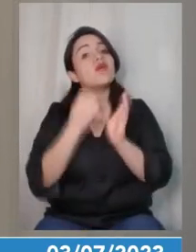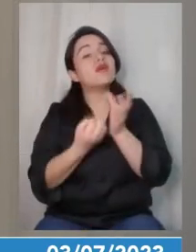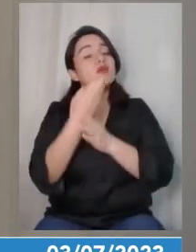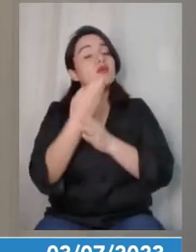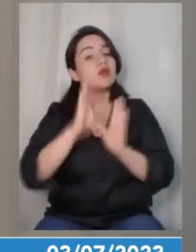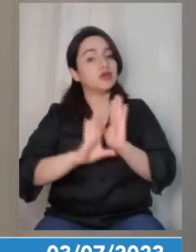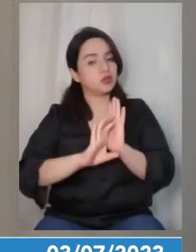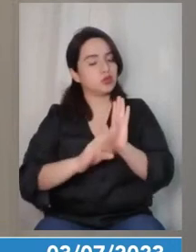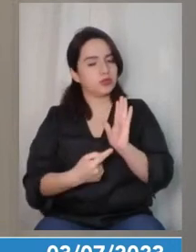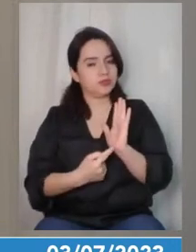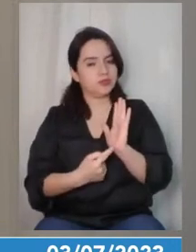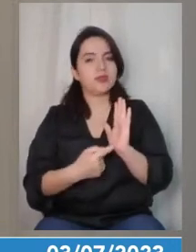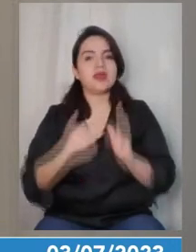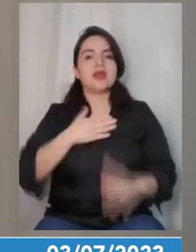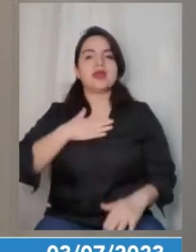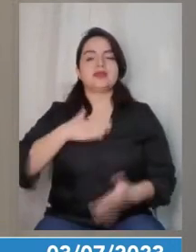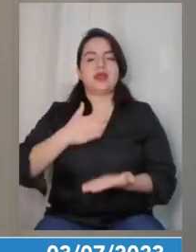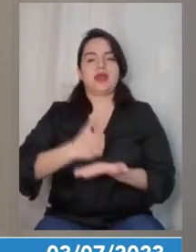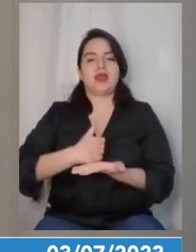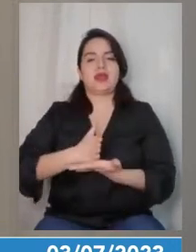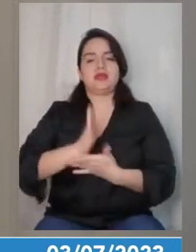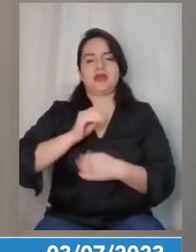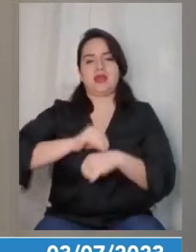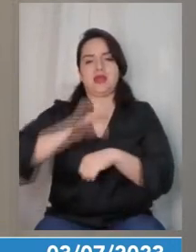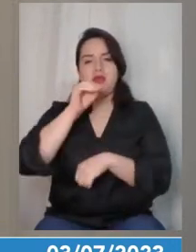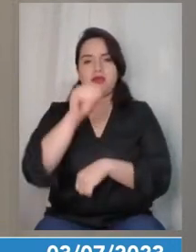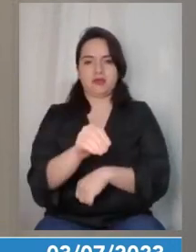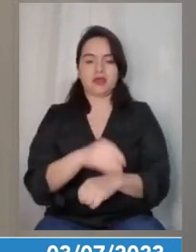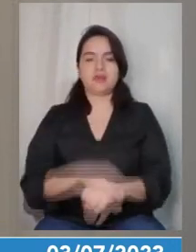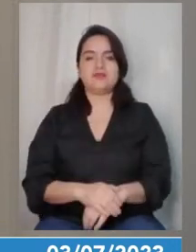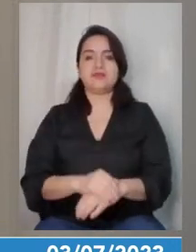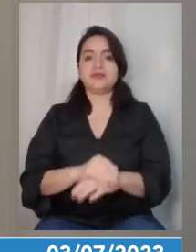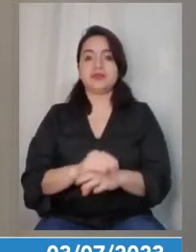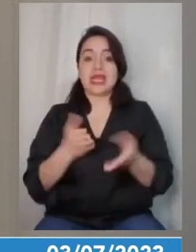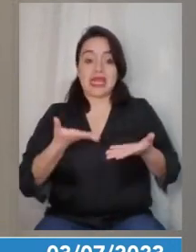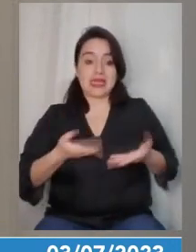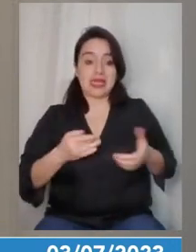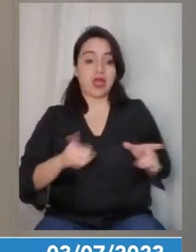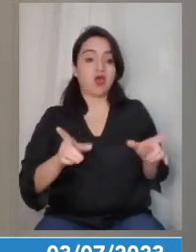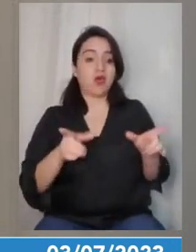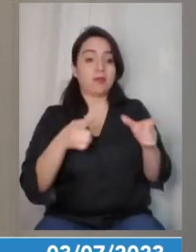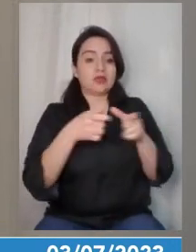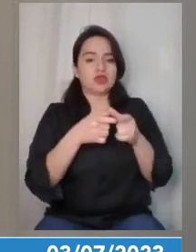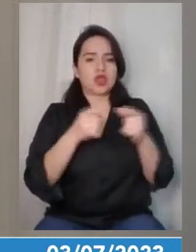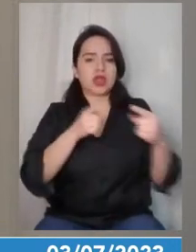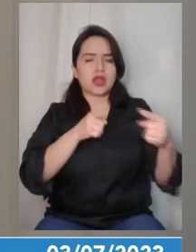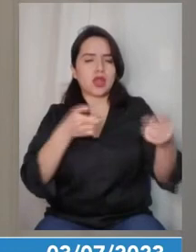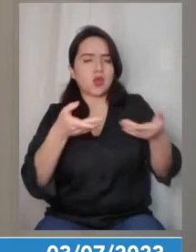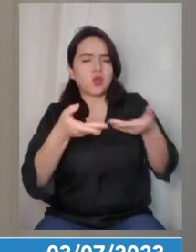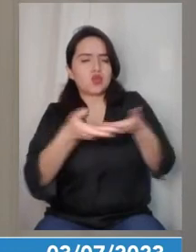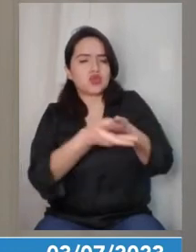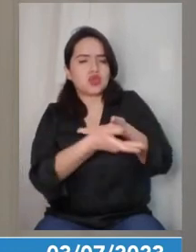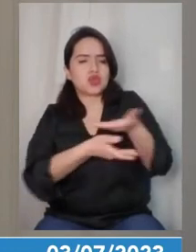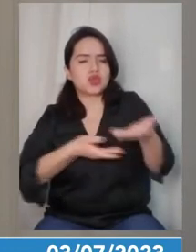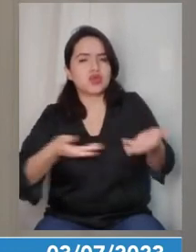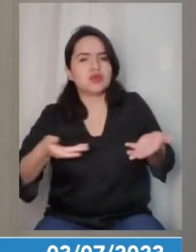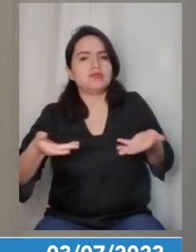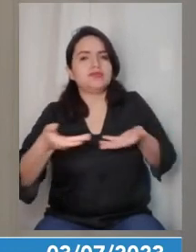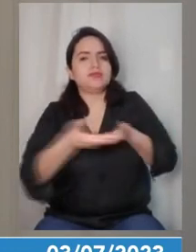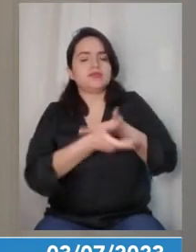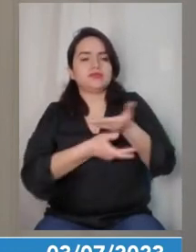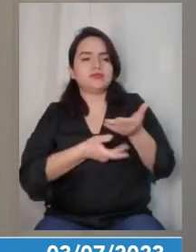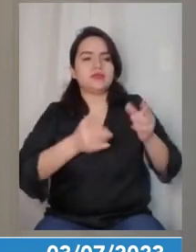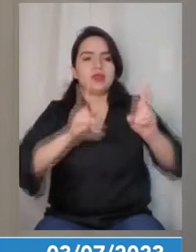que ha habido en esta comisión una discusión sobre si las normas de medio ambiente debieran